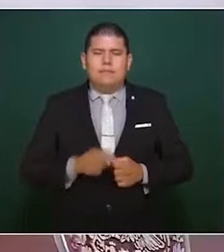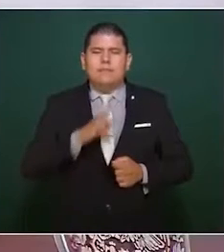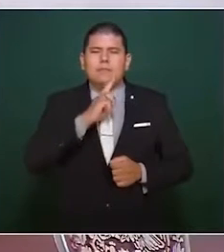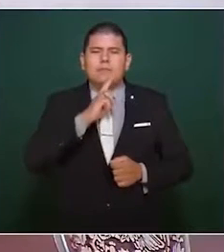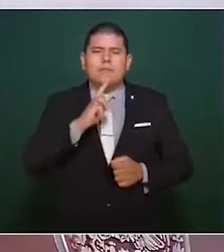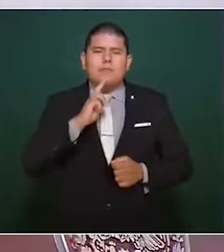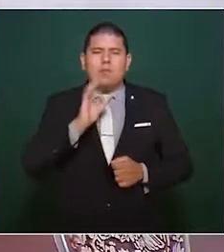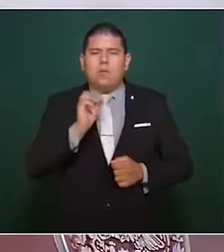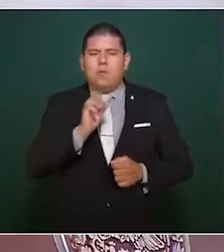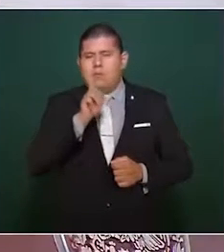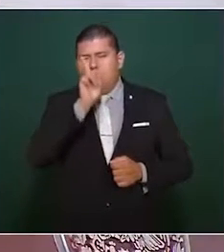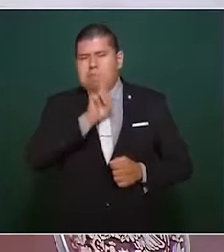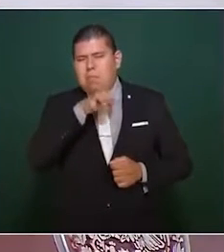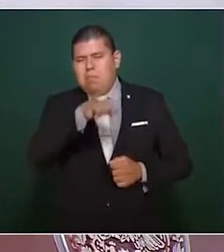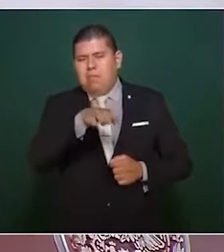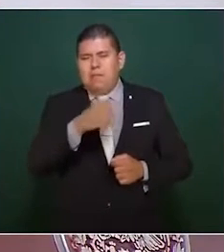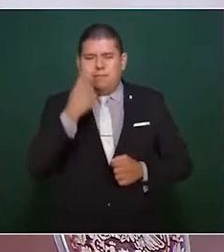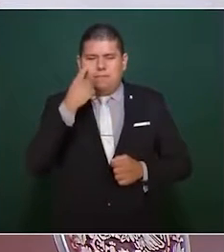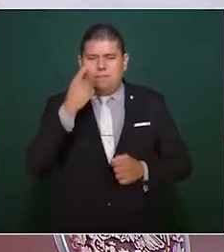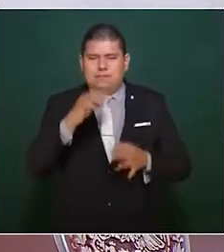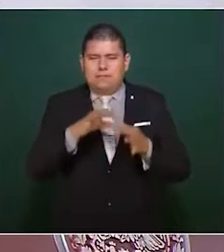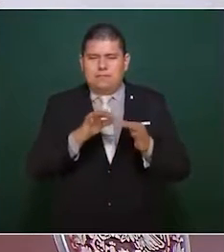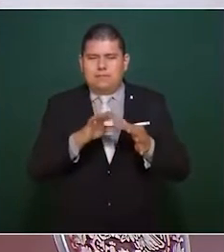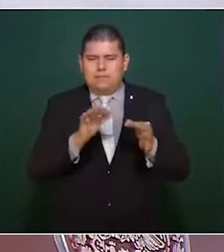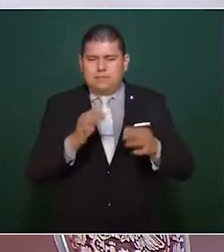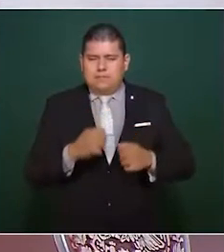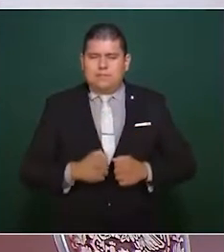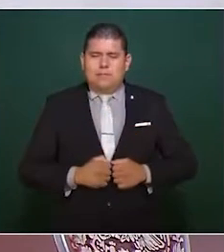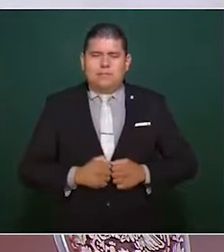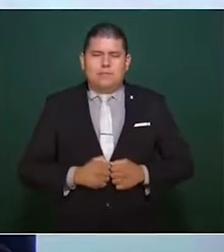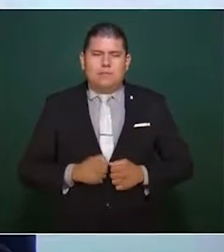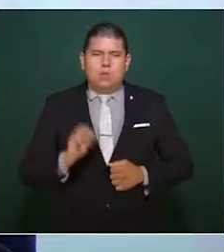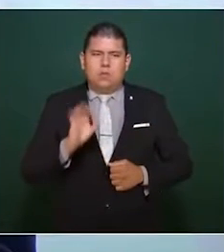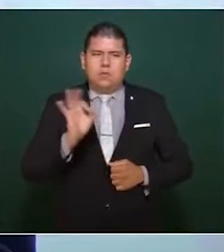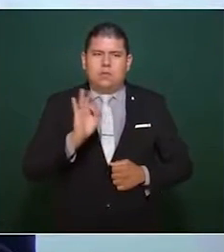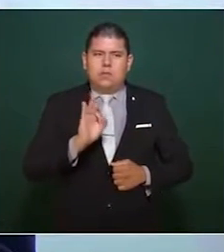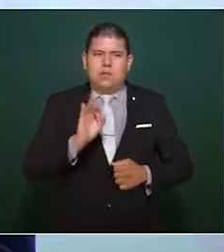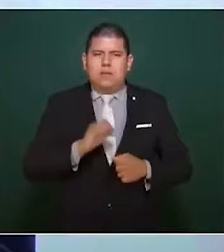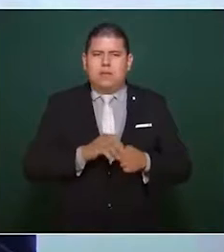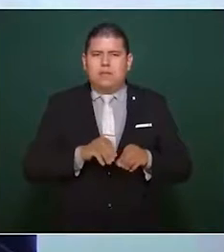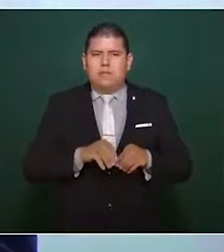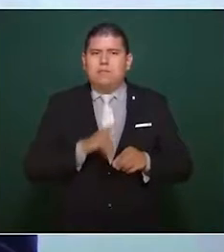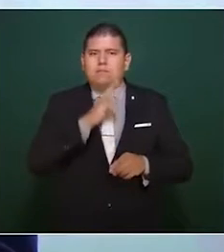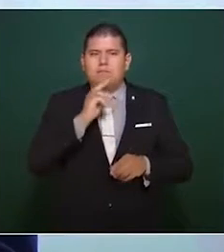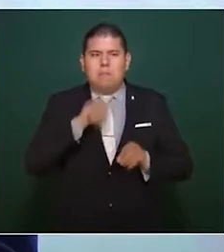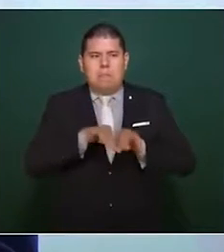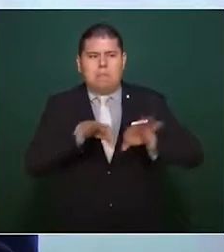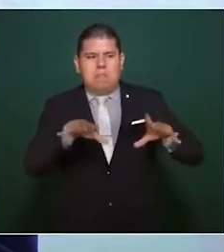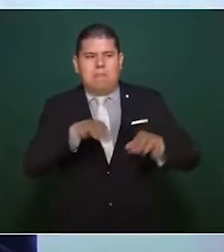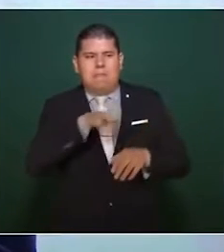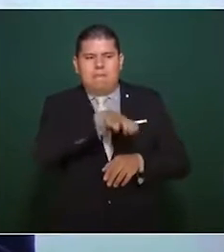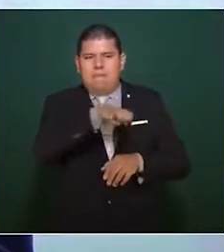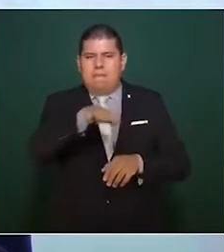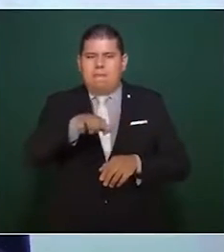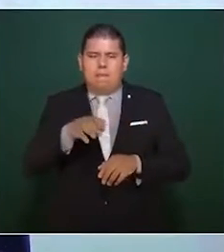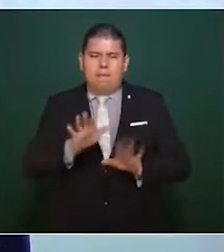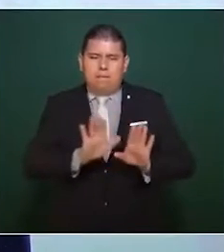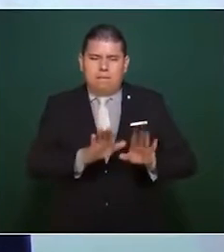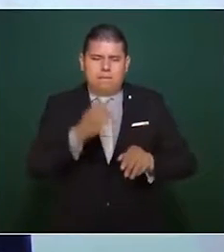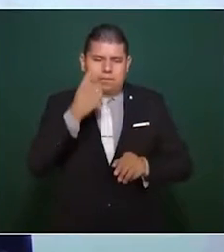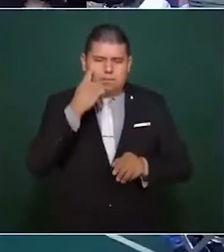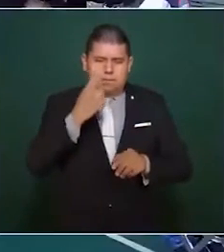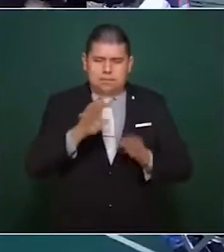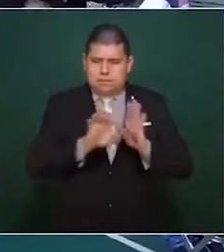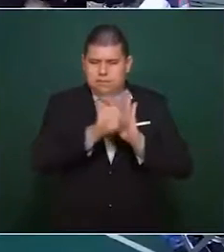noticias o mentiras que se cometen, ¿no?, o que se llevan a cabo en los medios. Todo el mundo